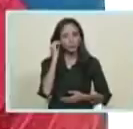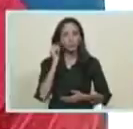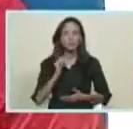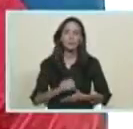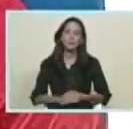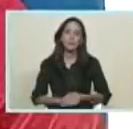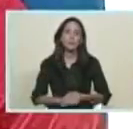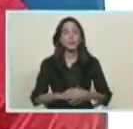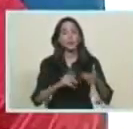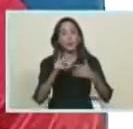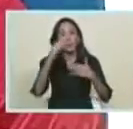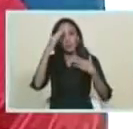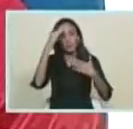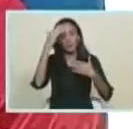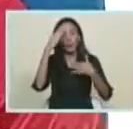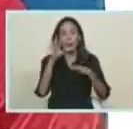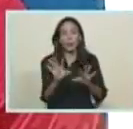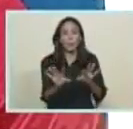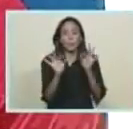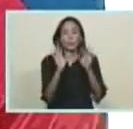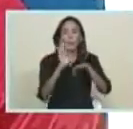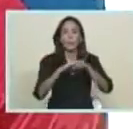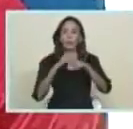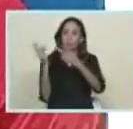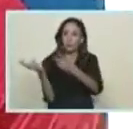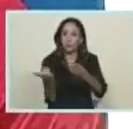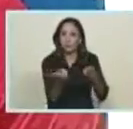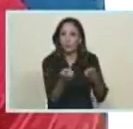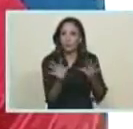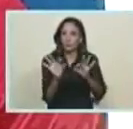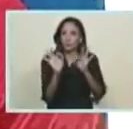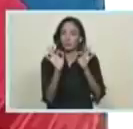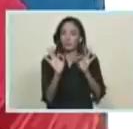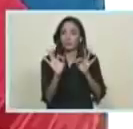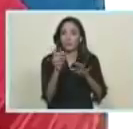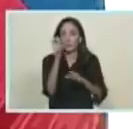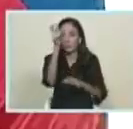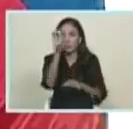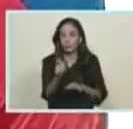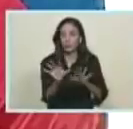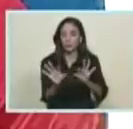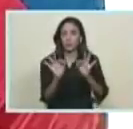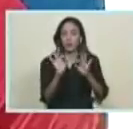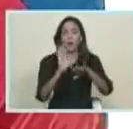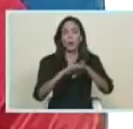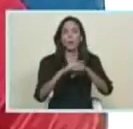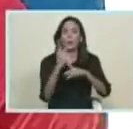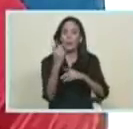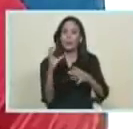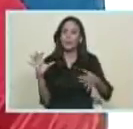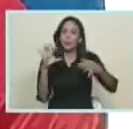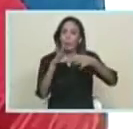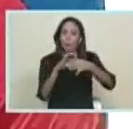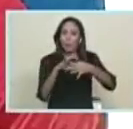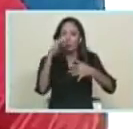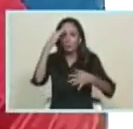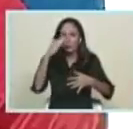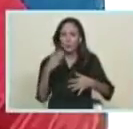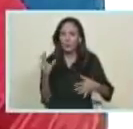Quiero saludar de manera muy especial, porque los invité de manera muy especial también, porque hace falta la Unión